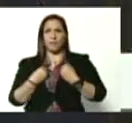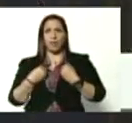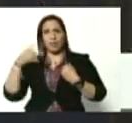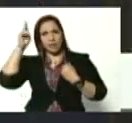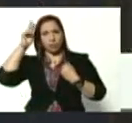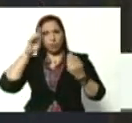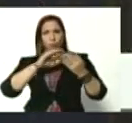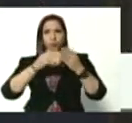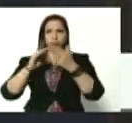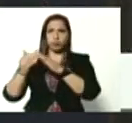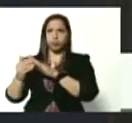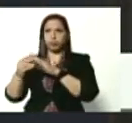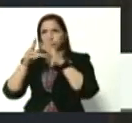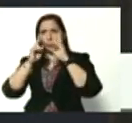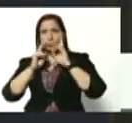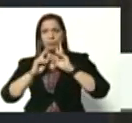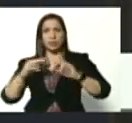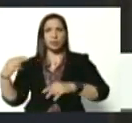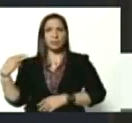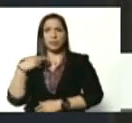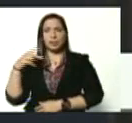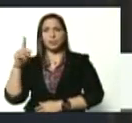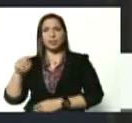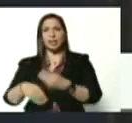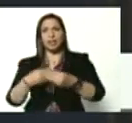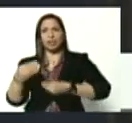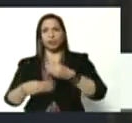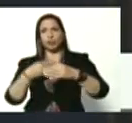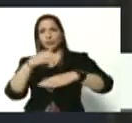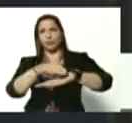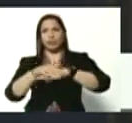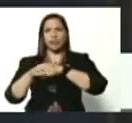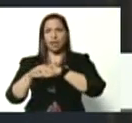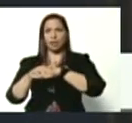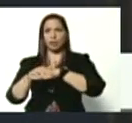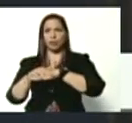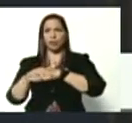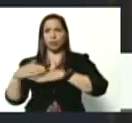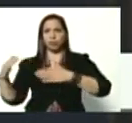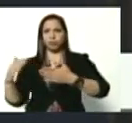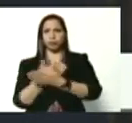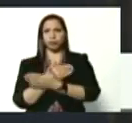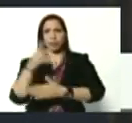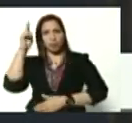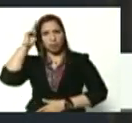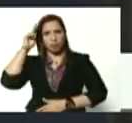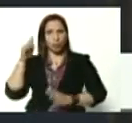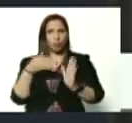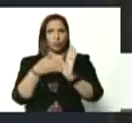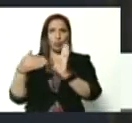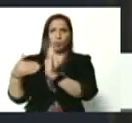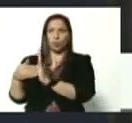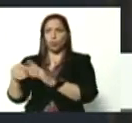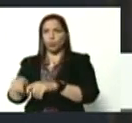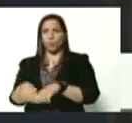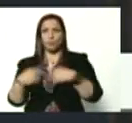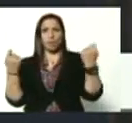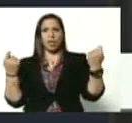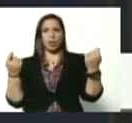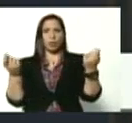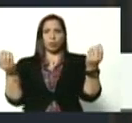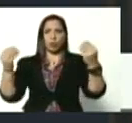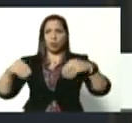limpieza étnica que han venido haciendo los británicos rompieron la natural alianza antiesclavista entre